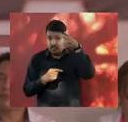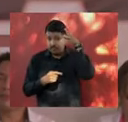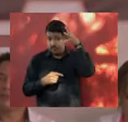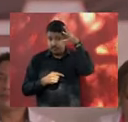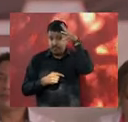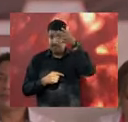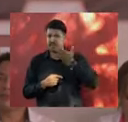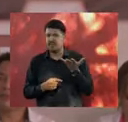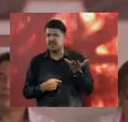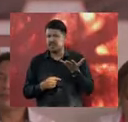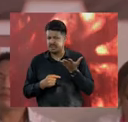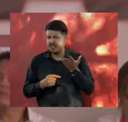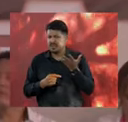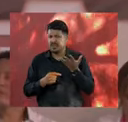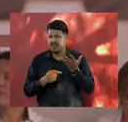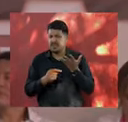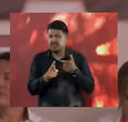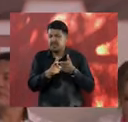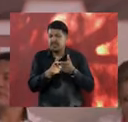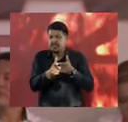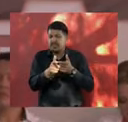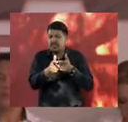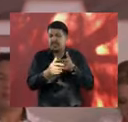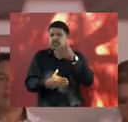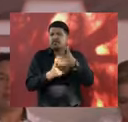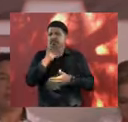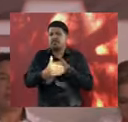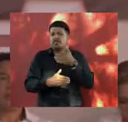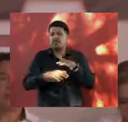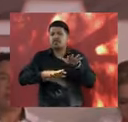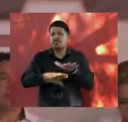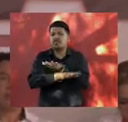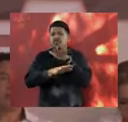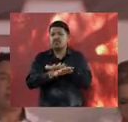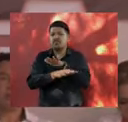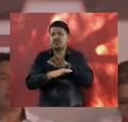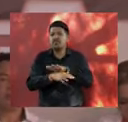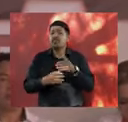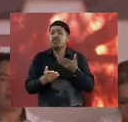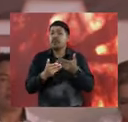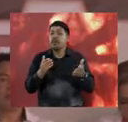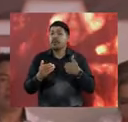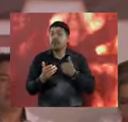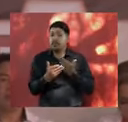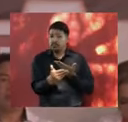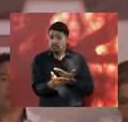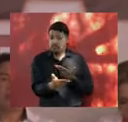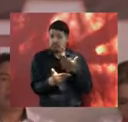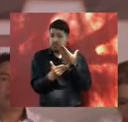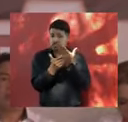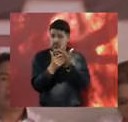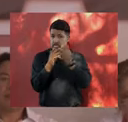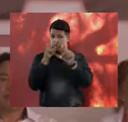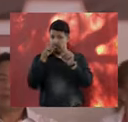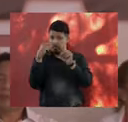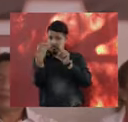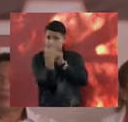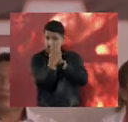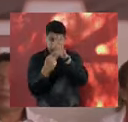¿Cómo vamos a continuar con la transformación? Lo voy a poner a su consideración, a ver si están de